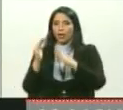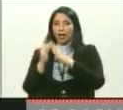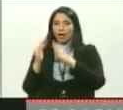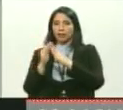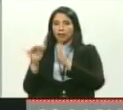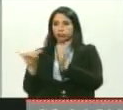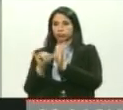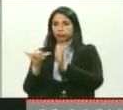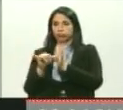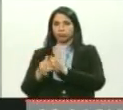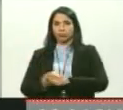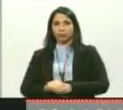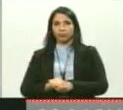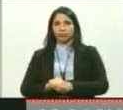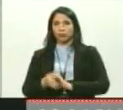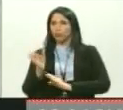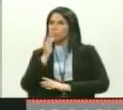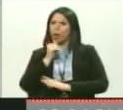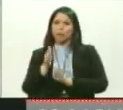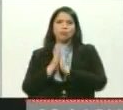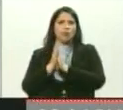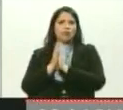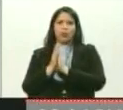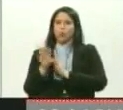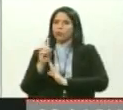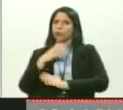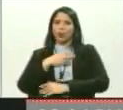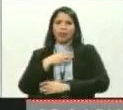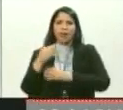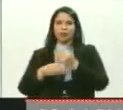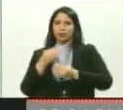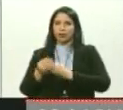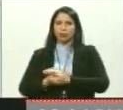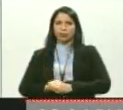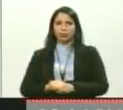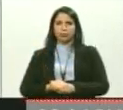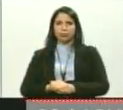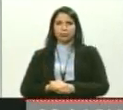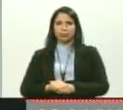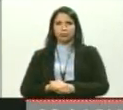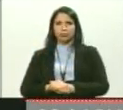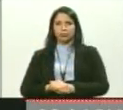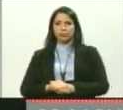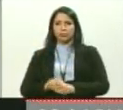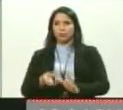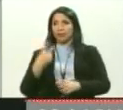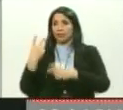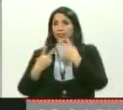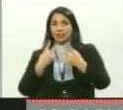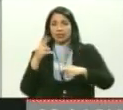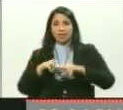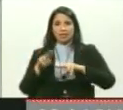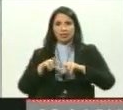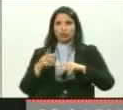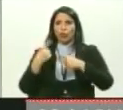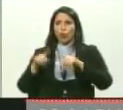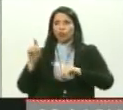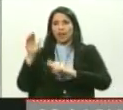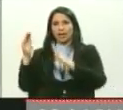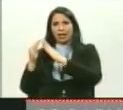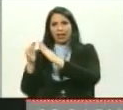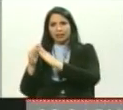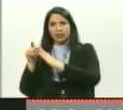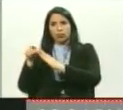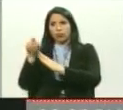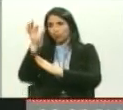vecinos. Esto no es muy recomendable por ahora en la cuarentena. Están mandando a visita al niño a una casa, porque uno no